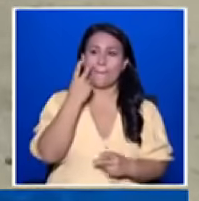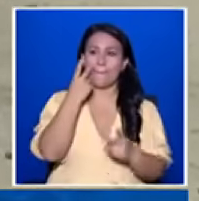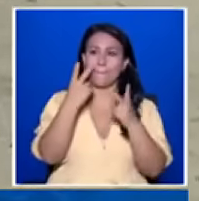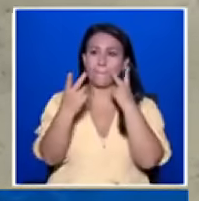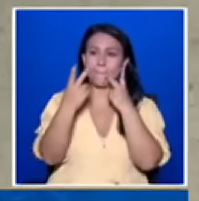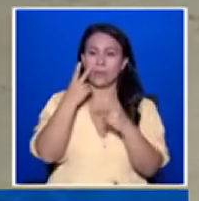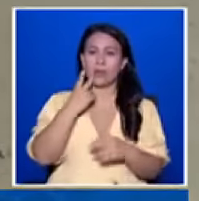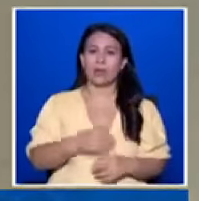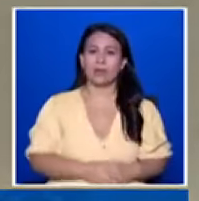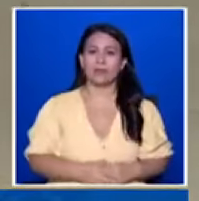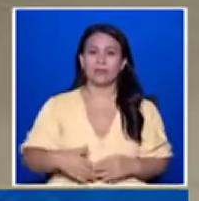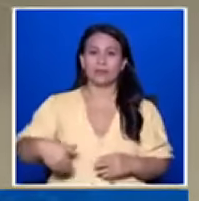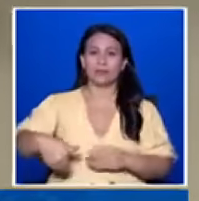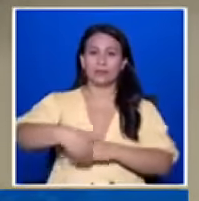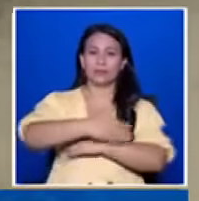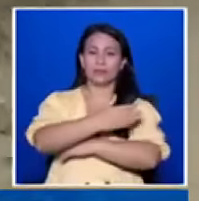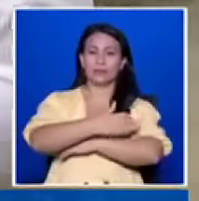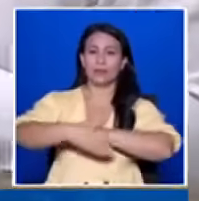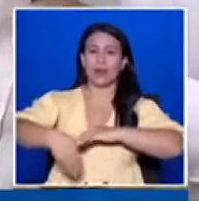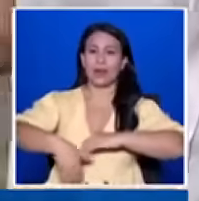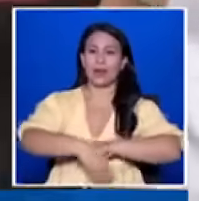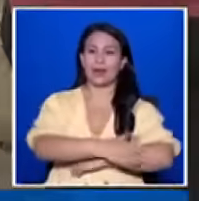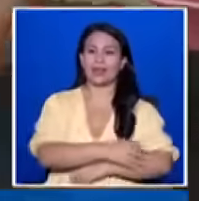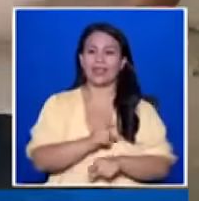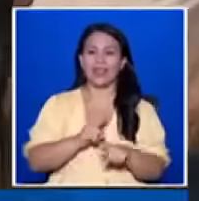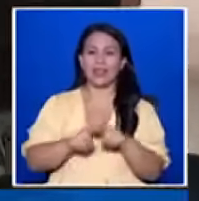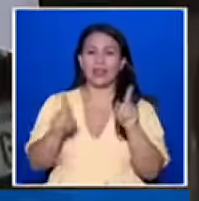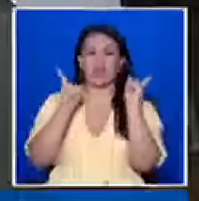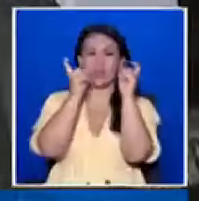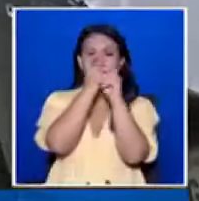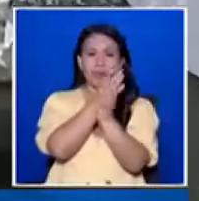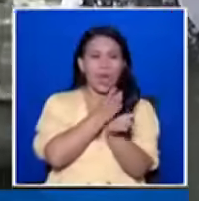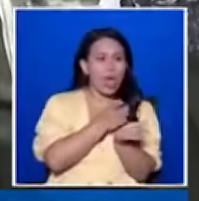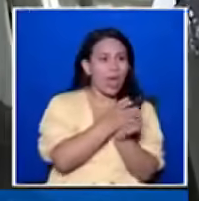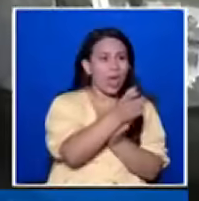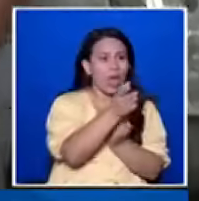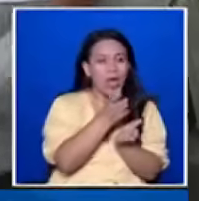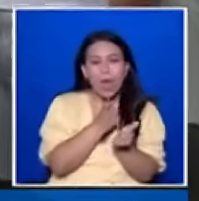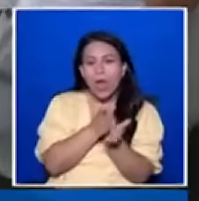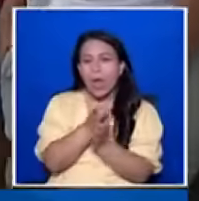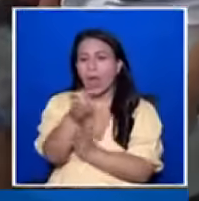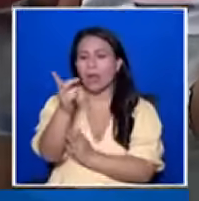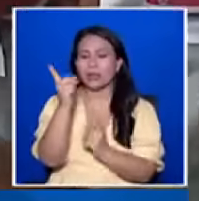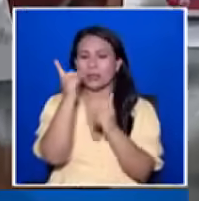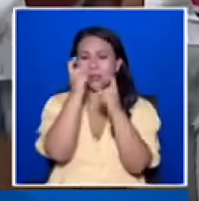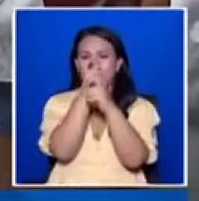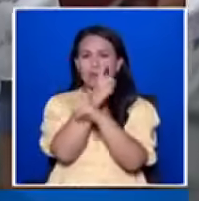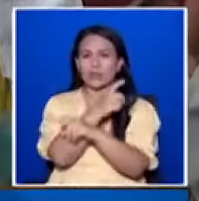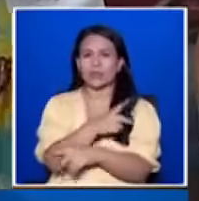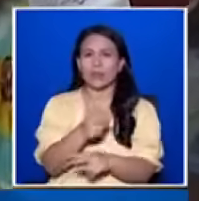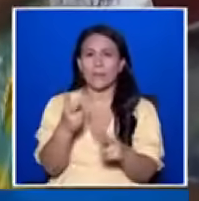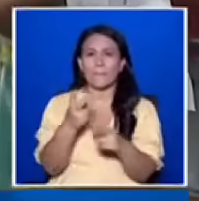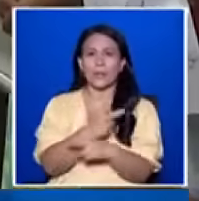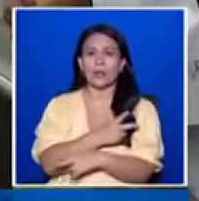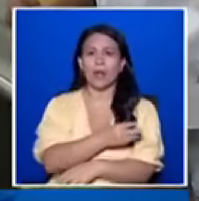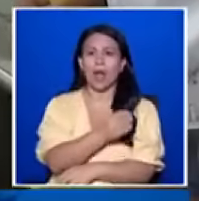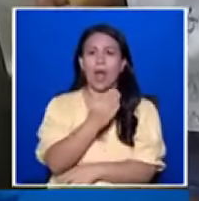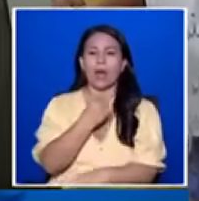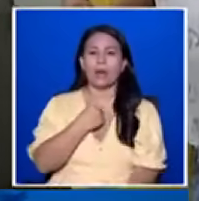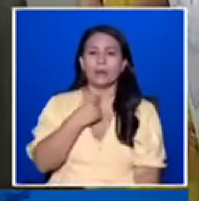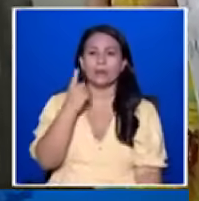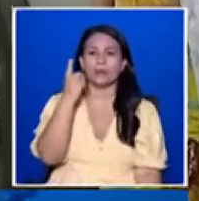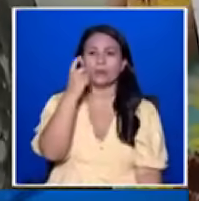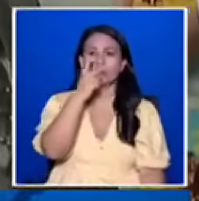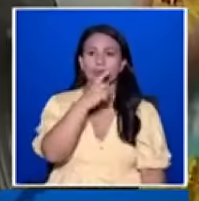el paso. Vean, por ejemplo, las calles son de difícil acceso. Vean ustedes, ahí, de difícil acceso. Nosotros con